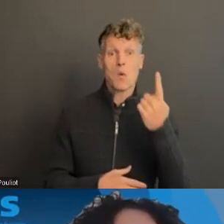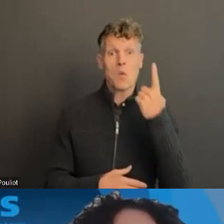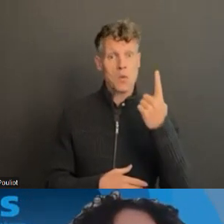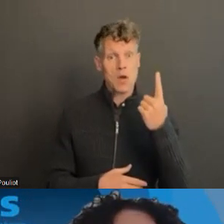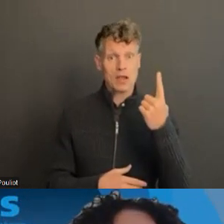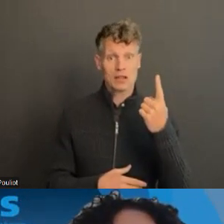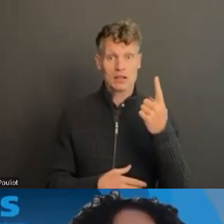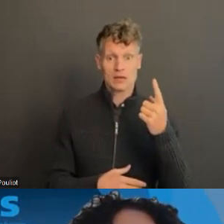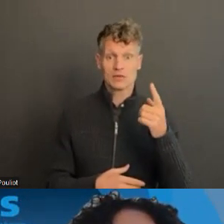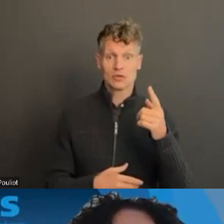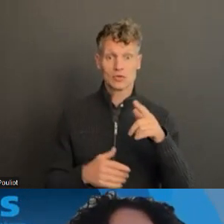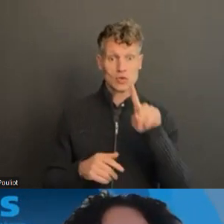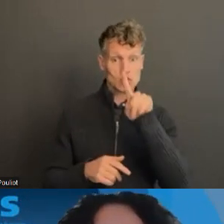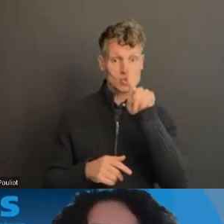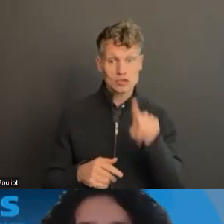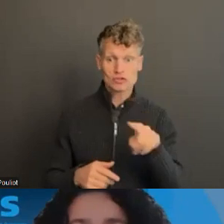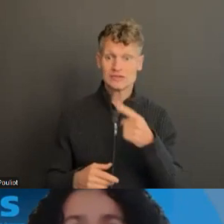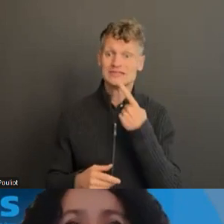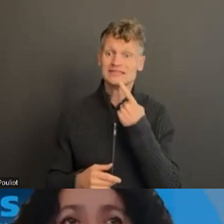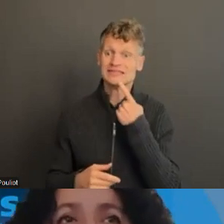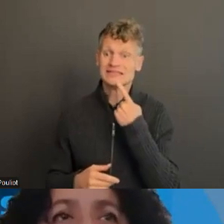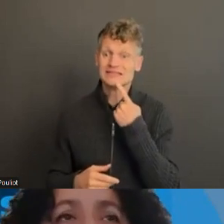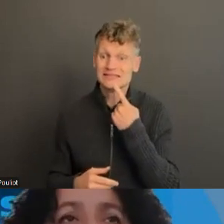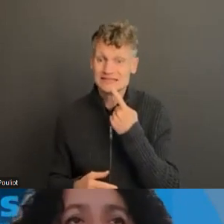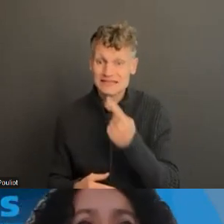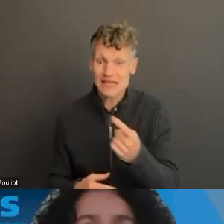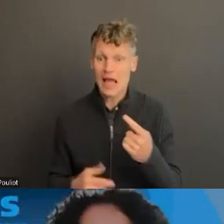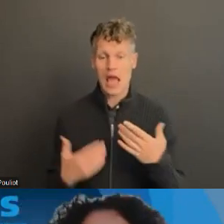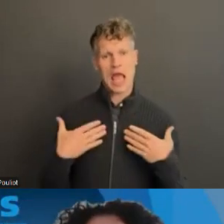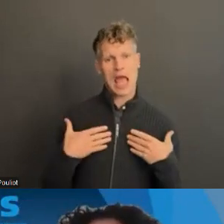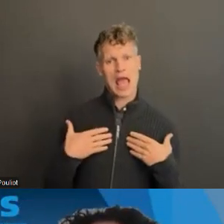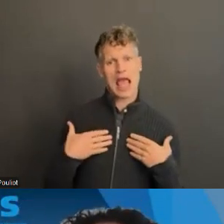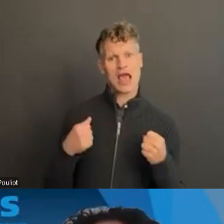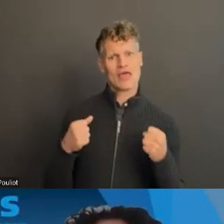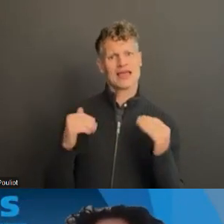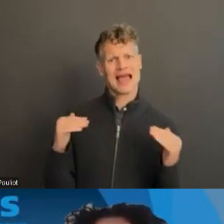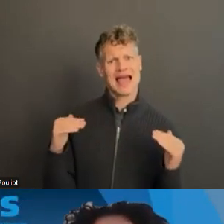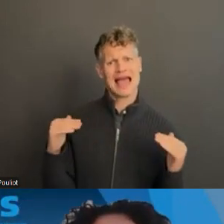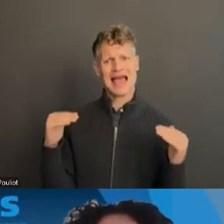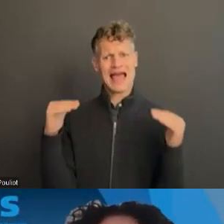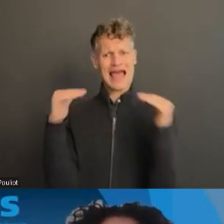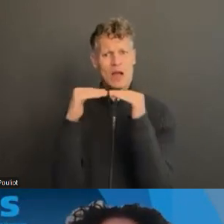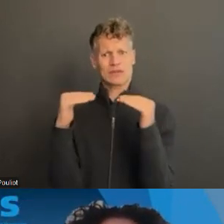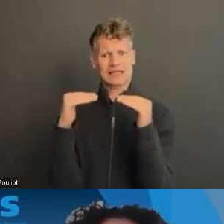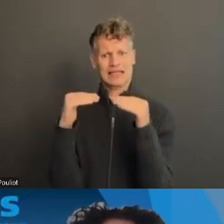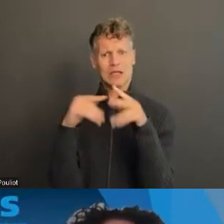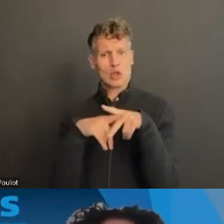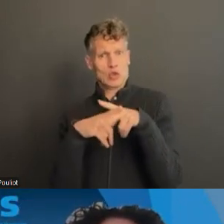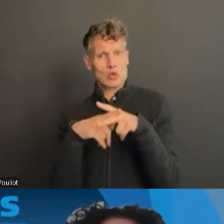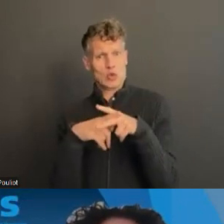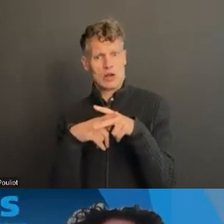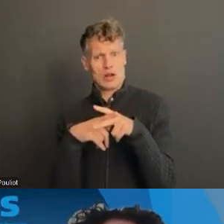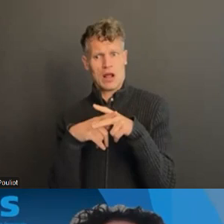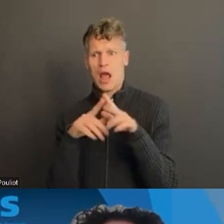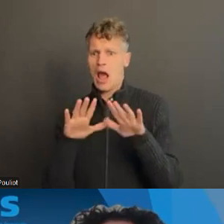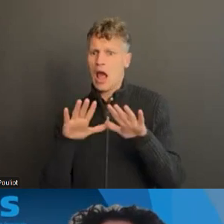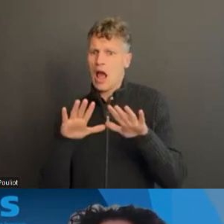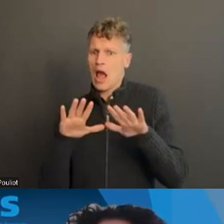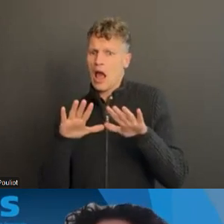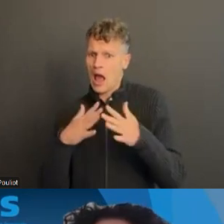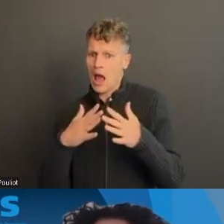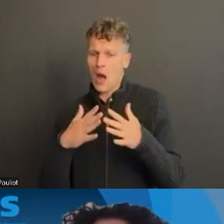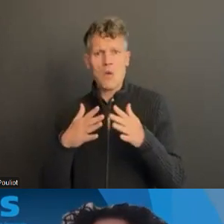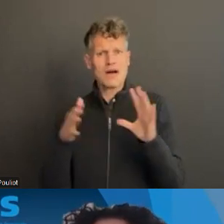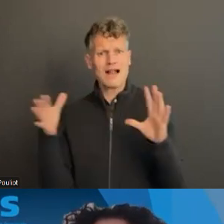de equidad en la salud para enfrentar los determinantes sociales de la salud? El